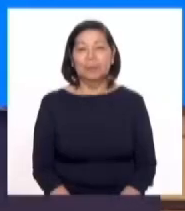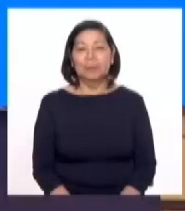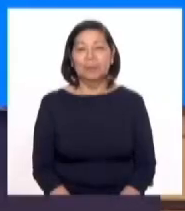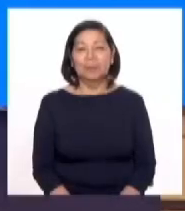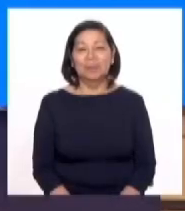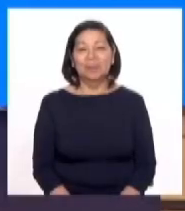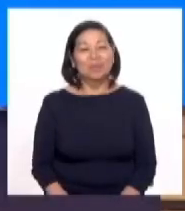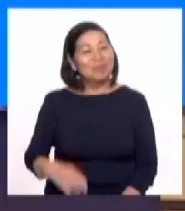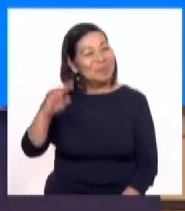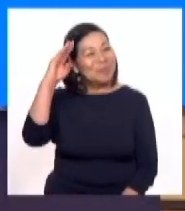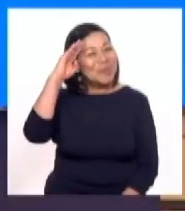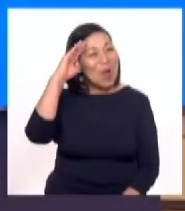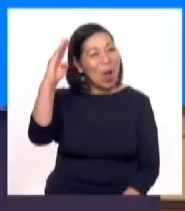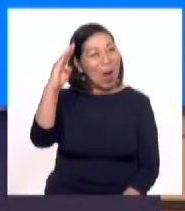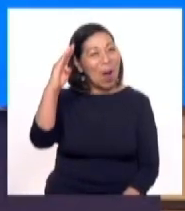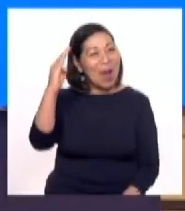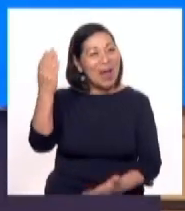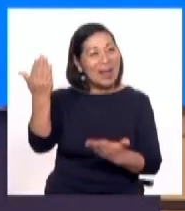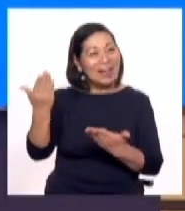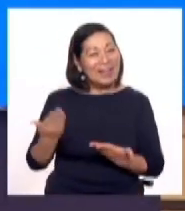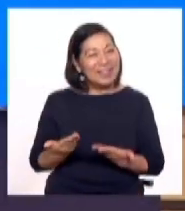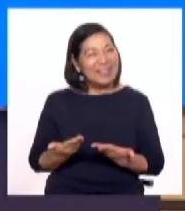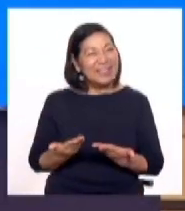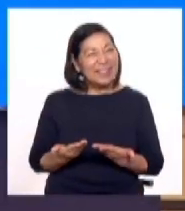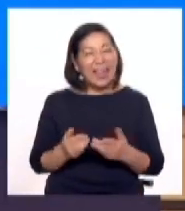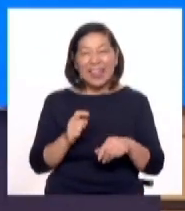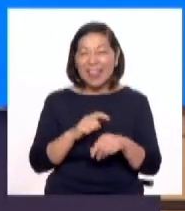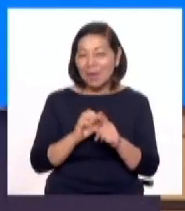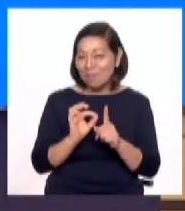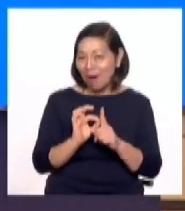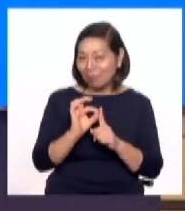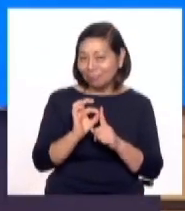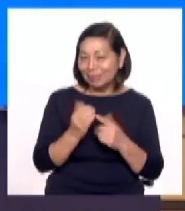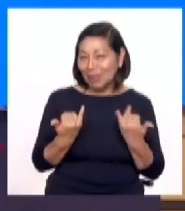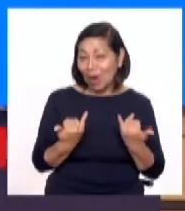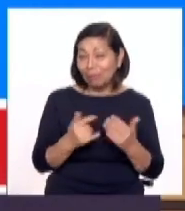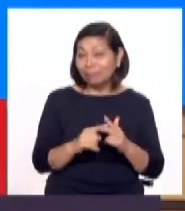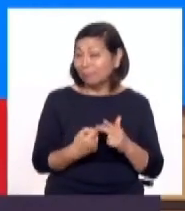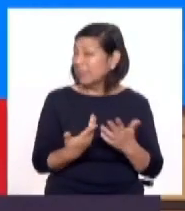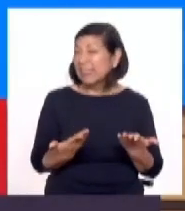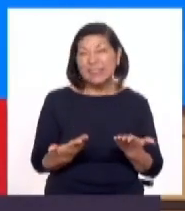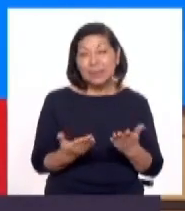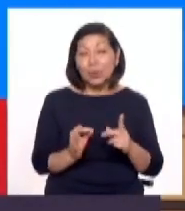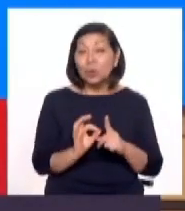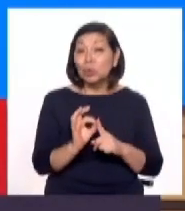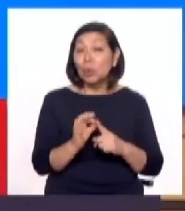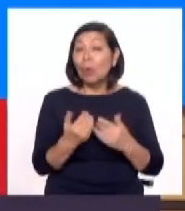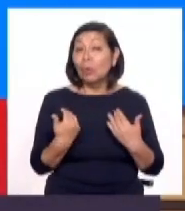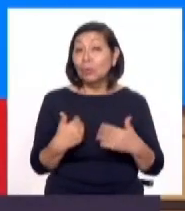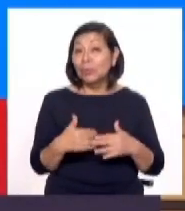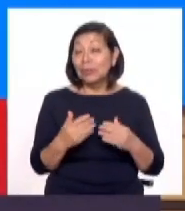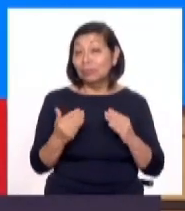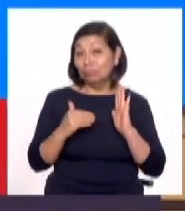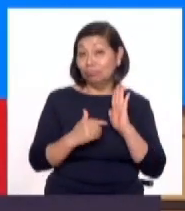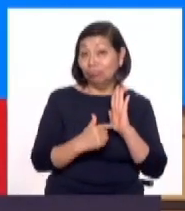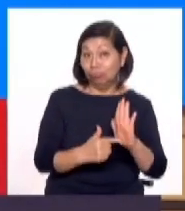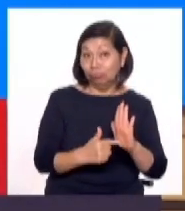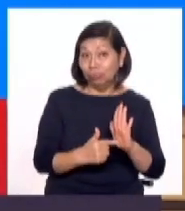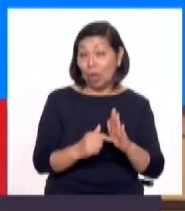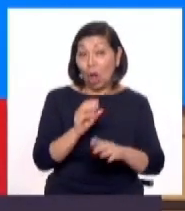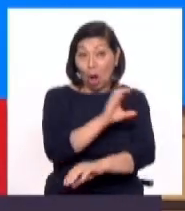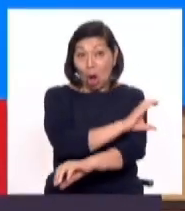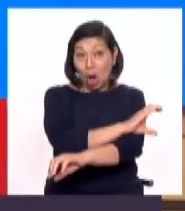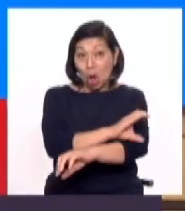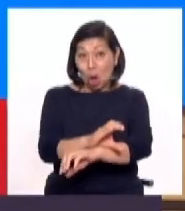Hola mafer homar bienvenidos al segmento el tiempo el día de hoy empezamos con las temperaturas extremas que se registraron en la